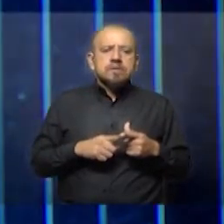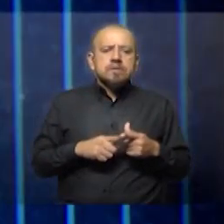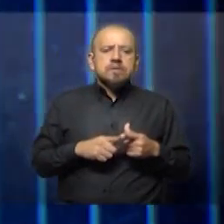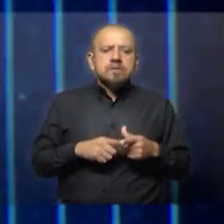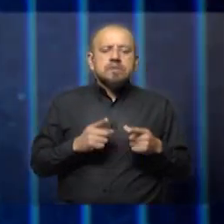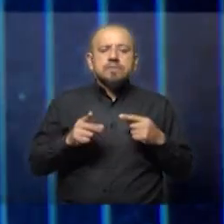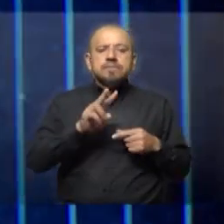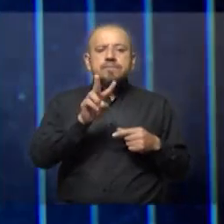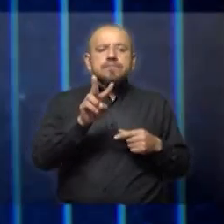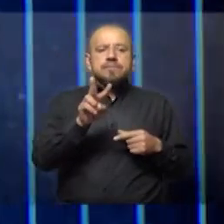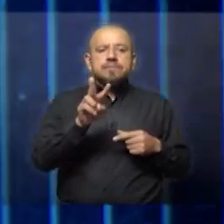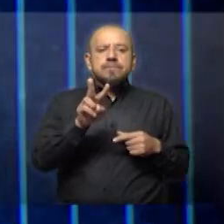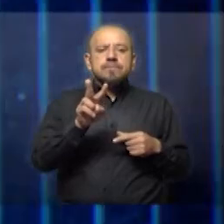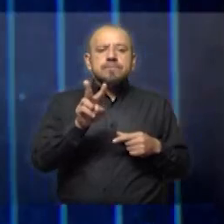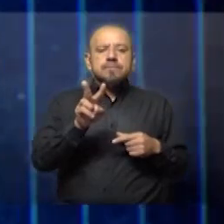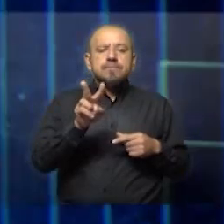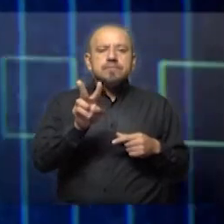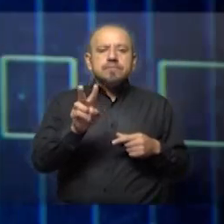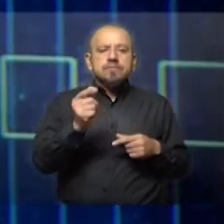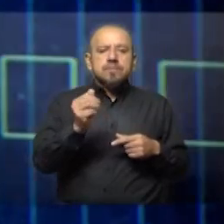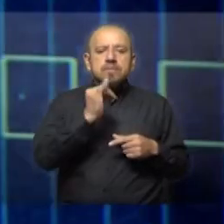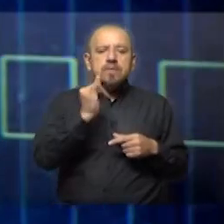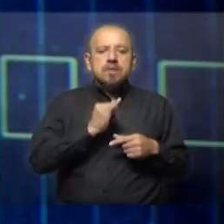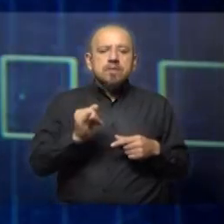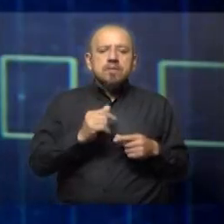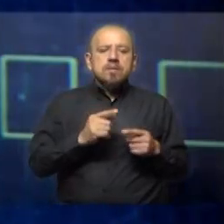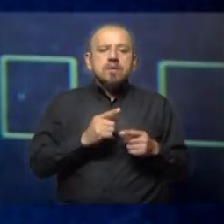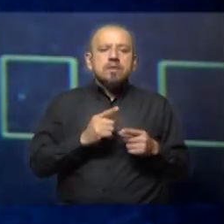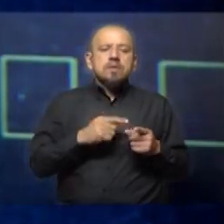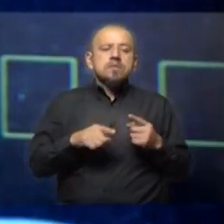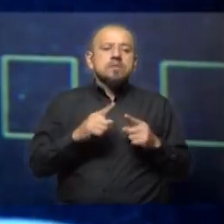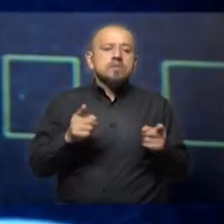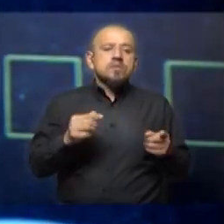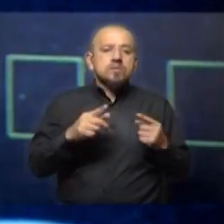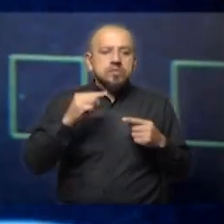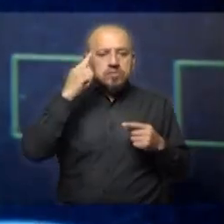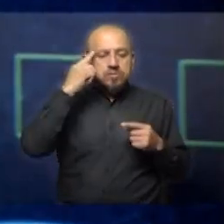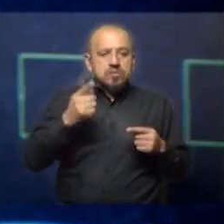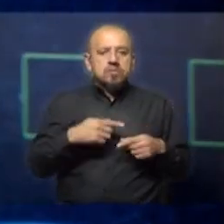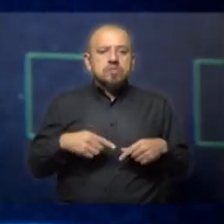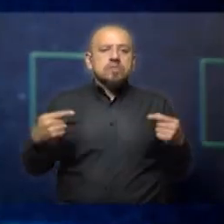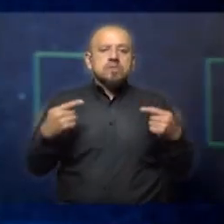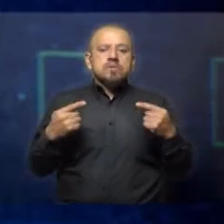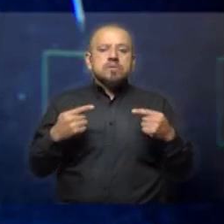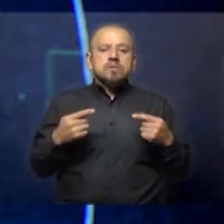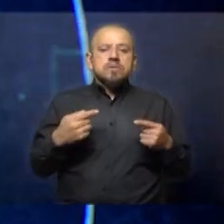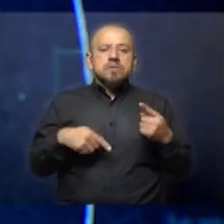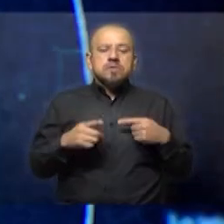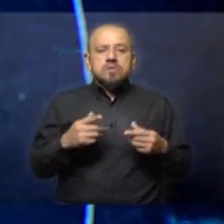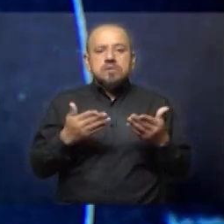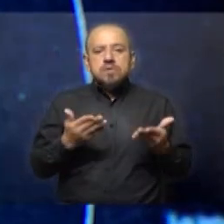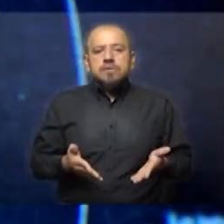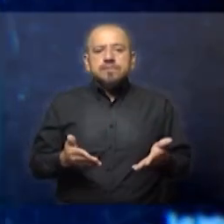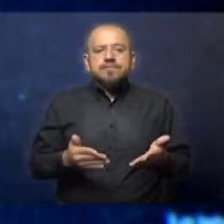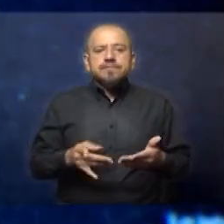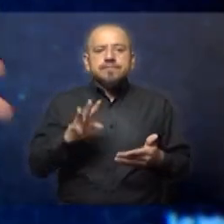digamos que vas no es un pensador que se caracteriza por la radicalidad de su pensamiento sino justamente por carácter por